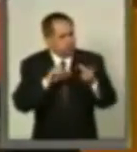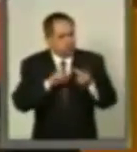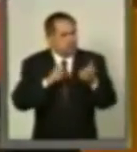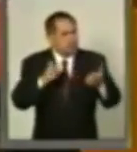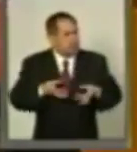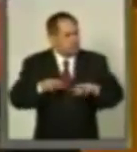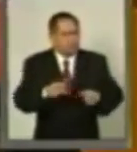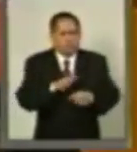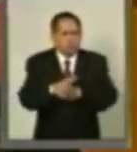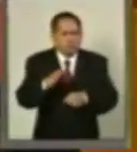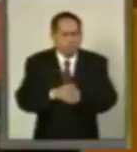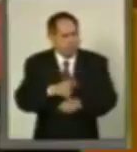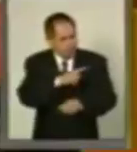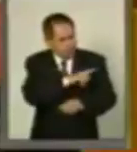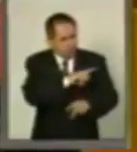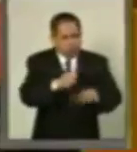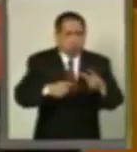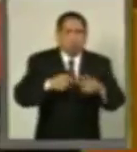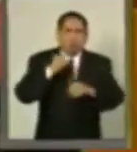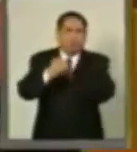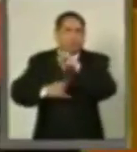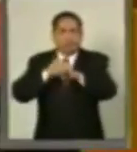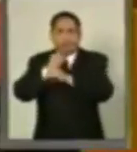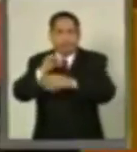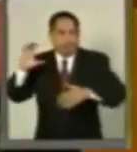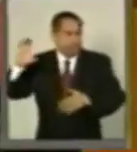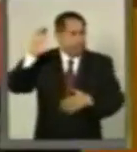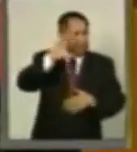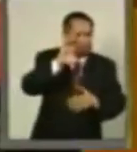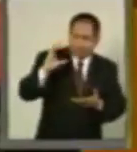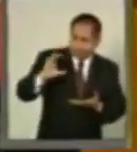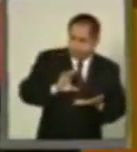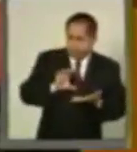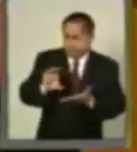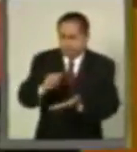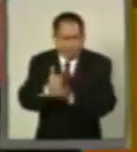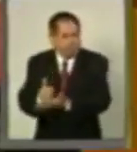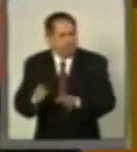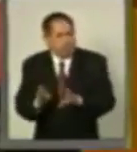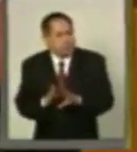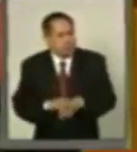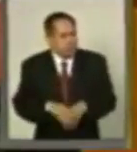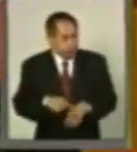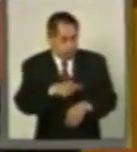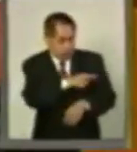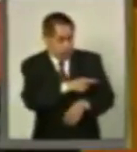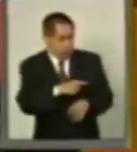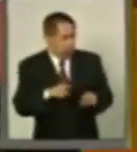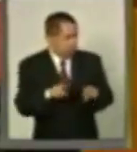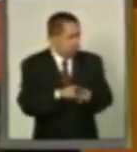ha gastado la ayuda internacional recibida? Usted, aparte,